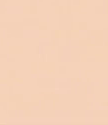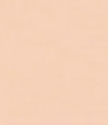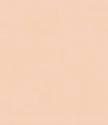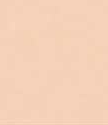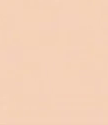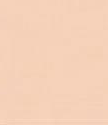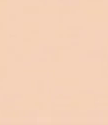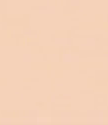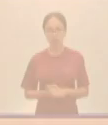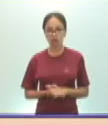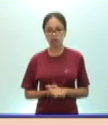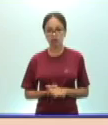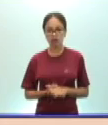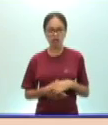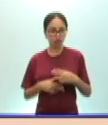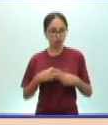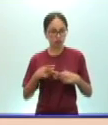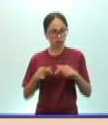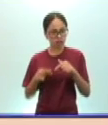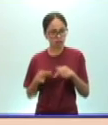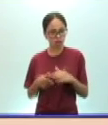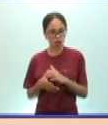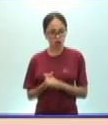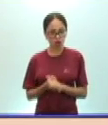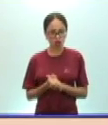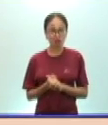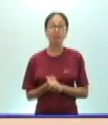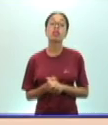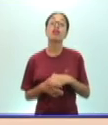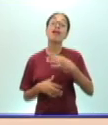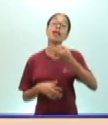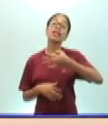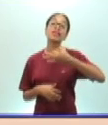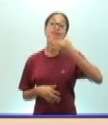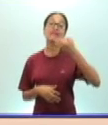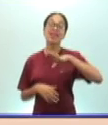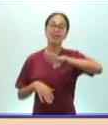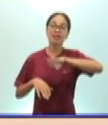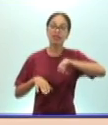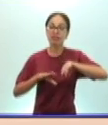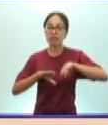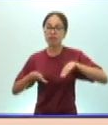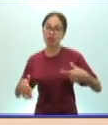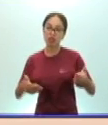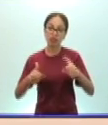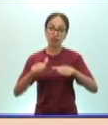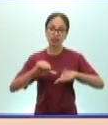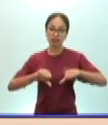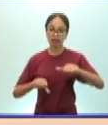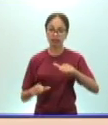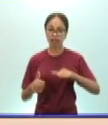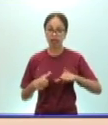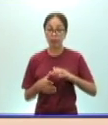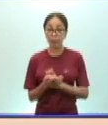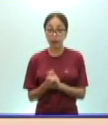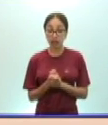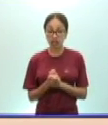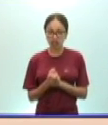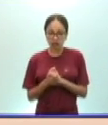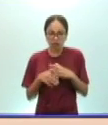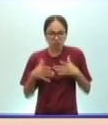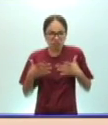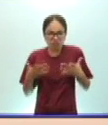¿Qué van a hacer en este caso? Bueno, van a describir la separación de los componentes de las mezclas y qué operaciones o